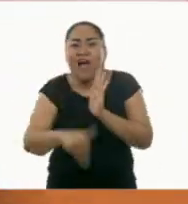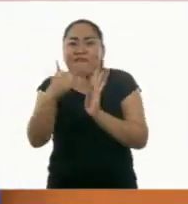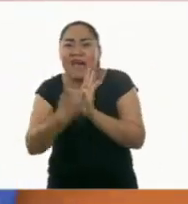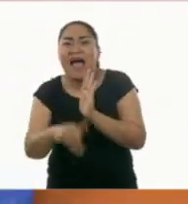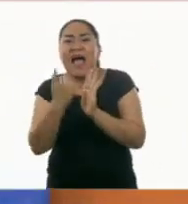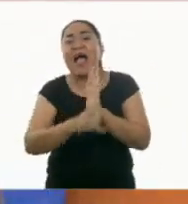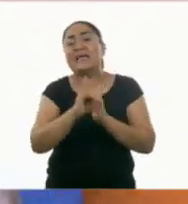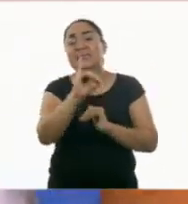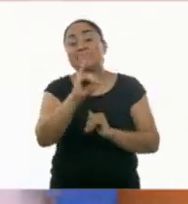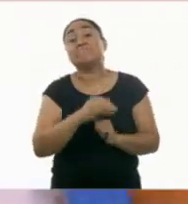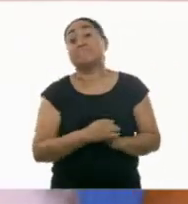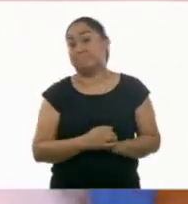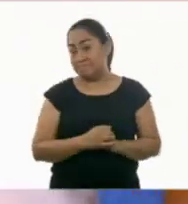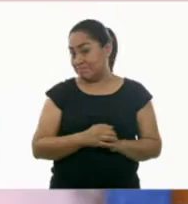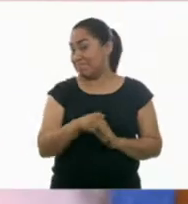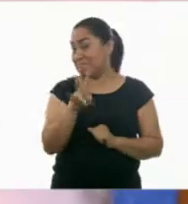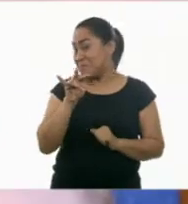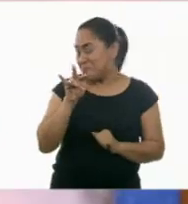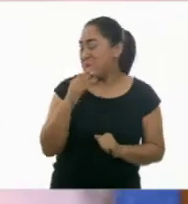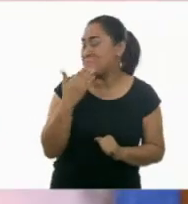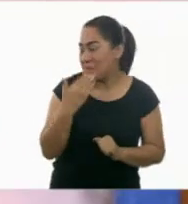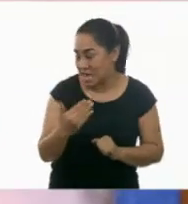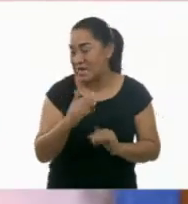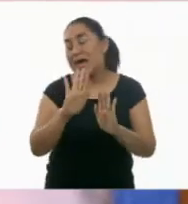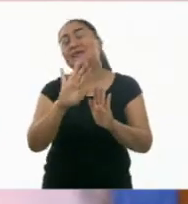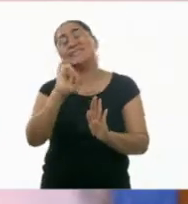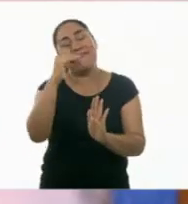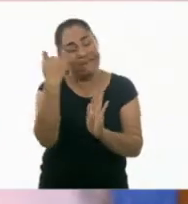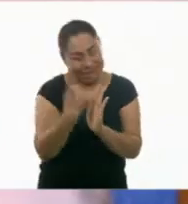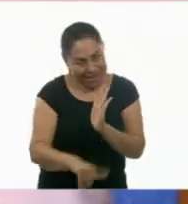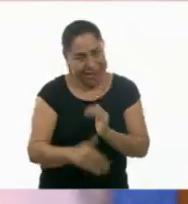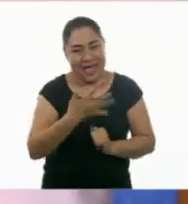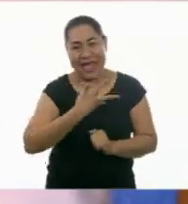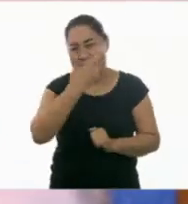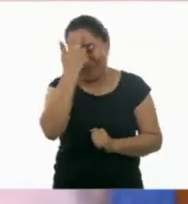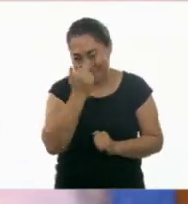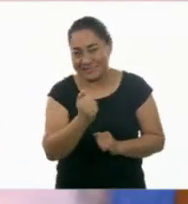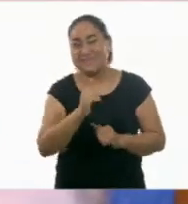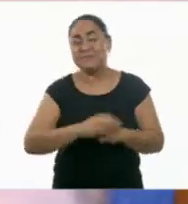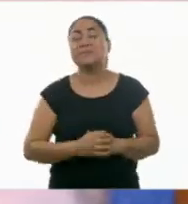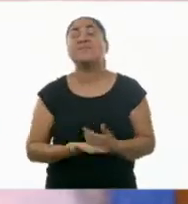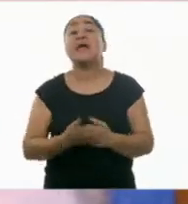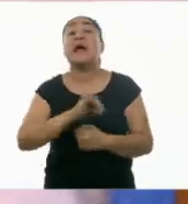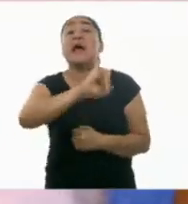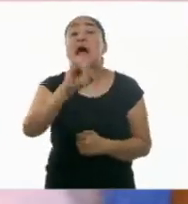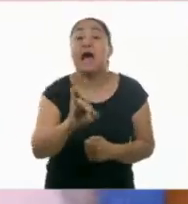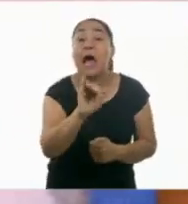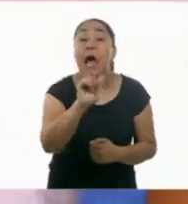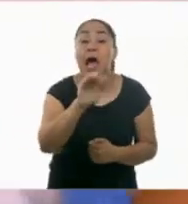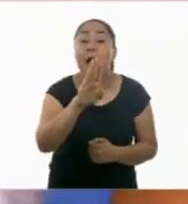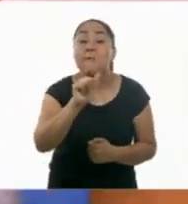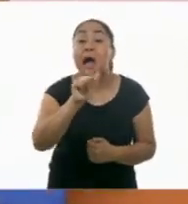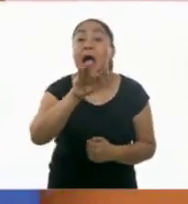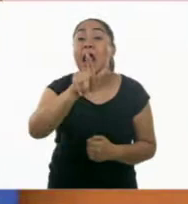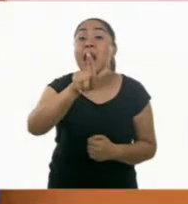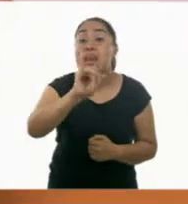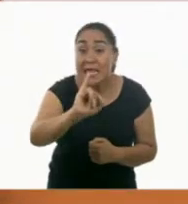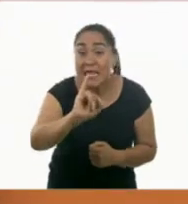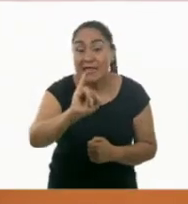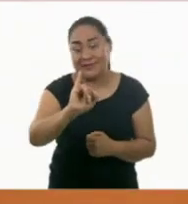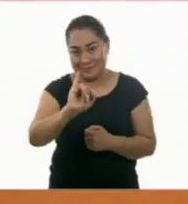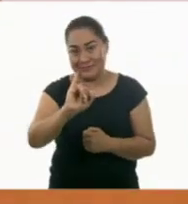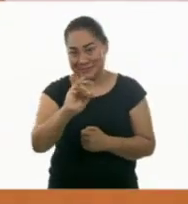I. ¡Qué observadores son! Por supuesto que sí. Vamos entonces con el jabalí. Recordemos que el